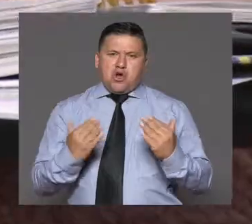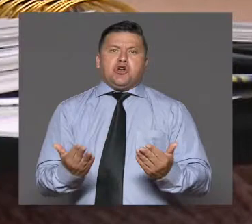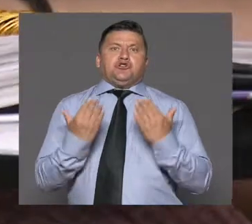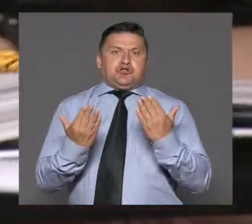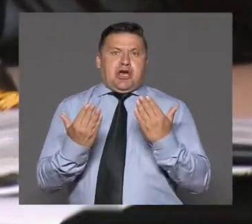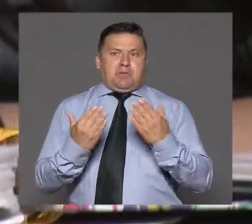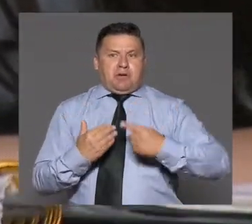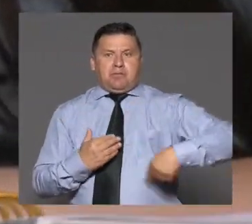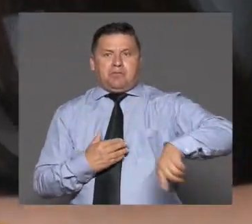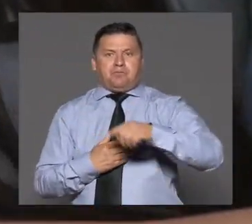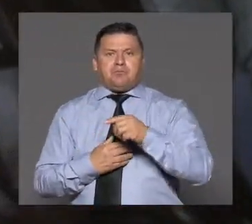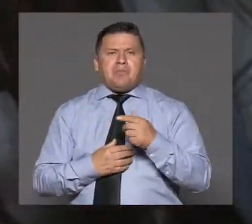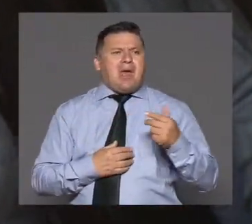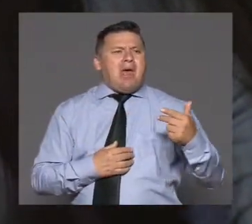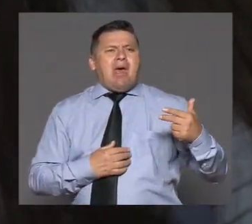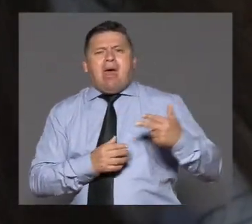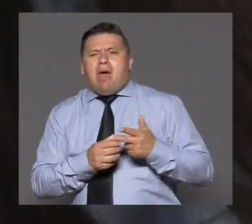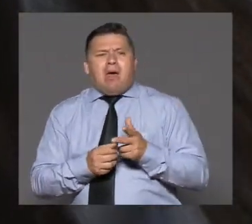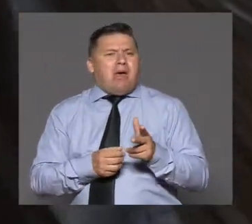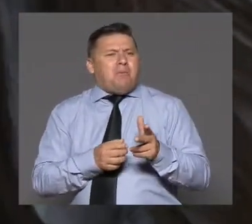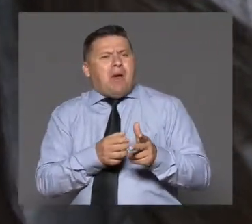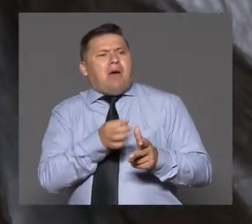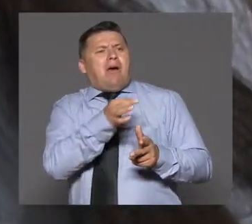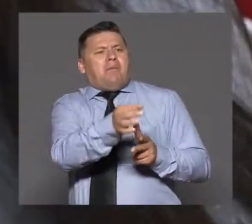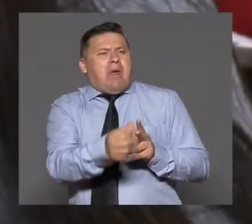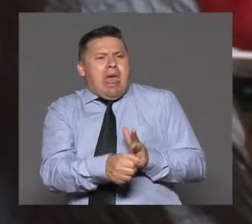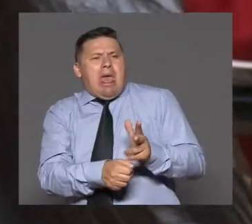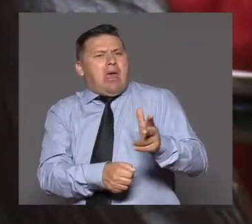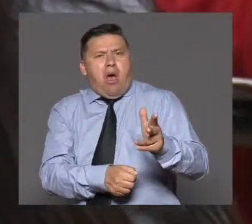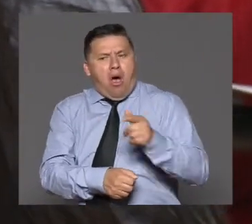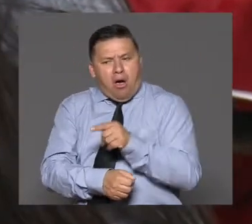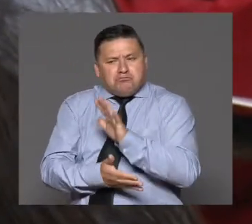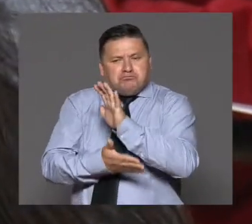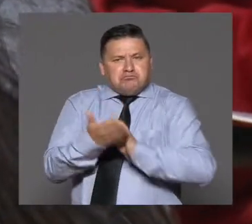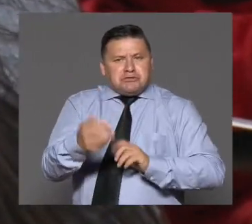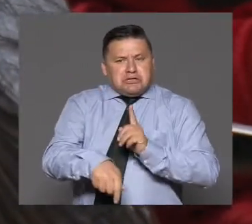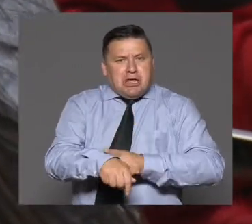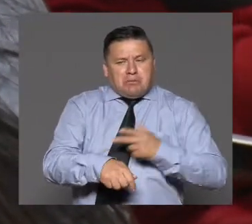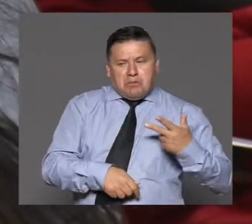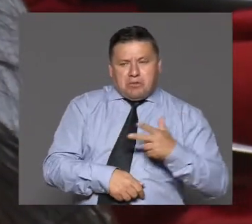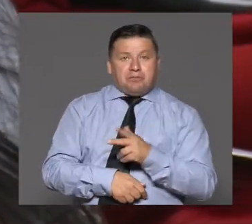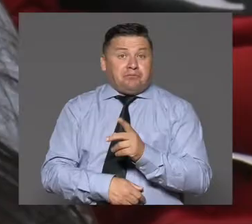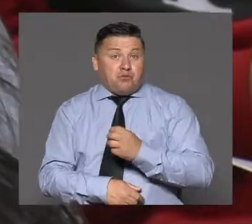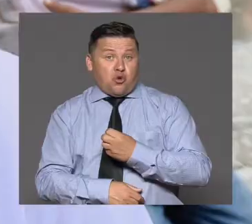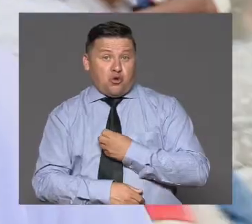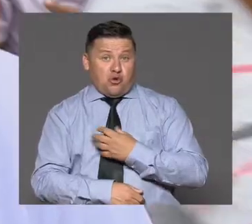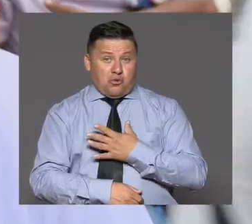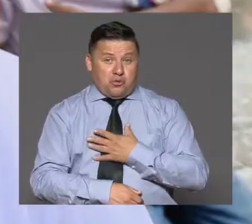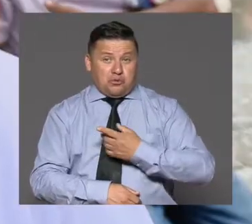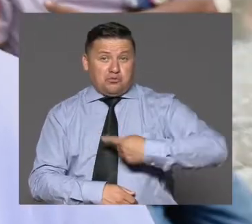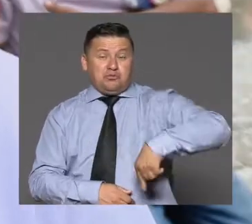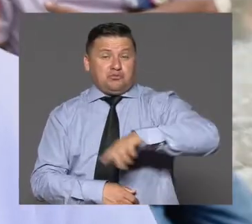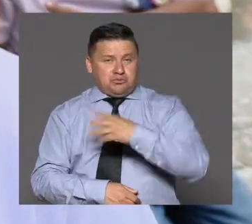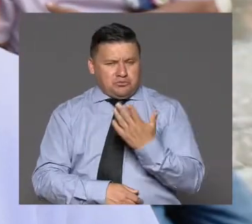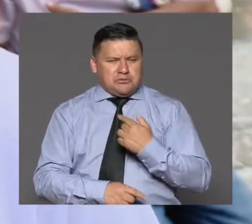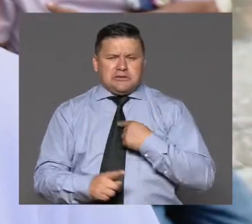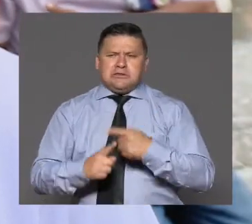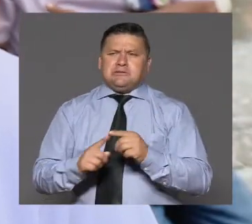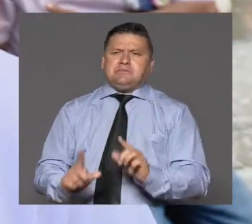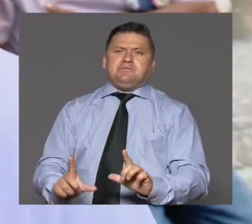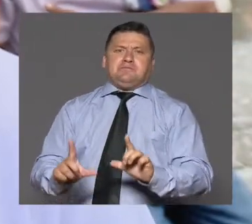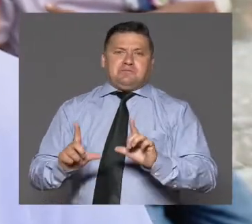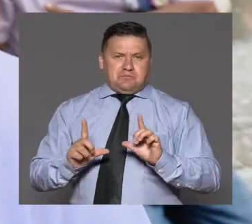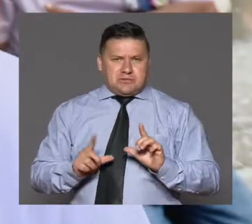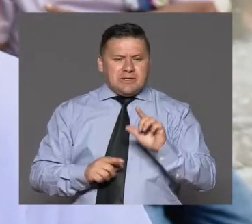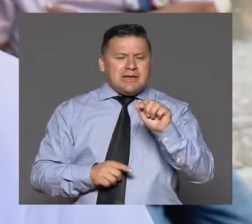pues no se deben desplazar a otros municipios para formarse como profesionales. La oportunidad además que tienen los egresados de